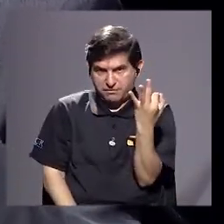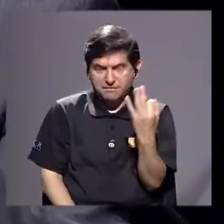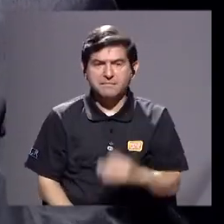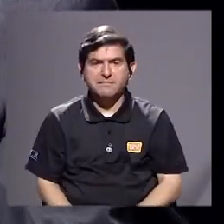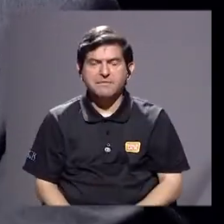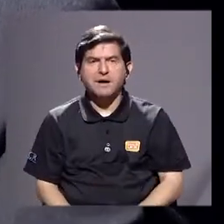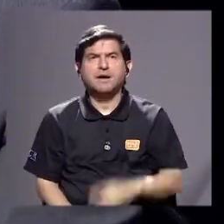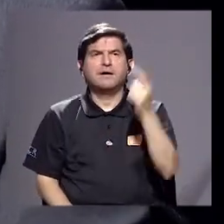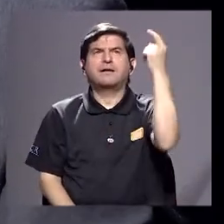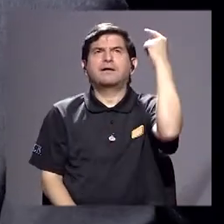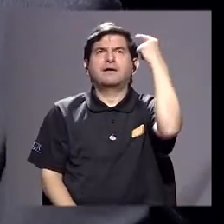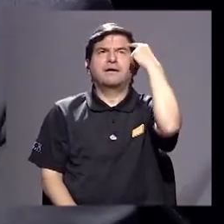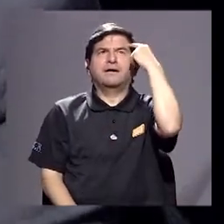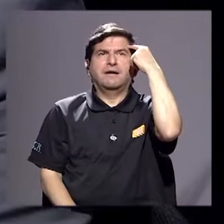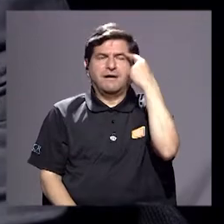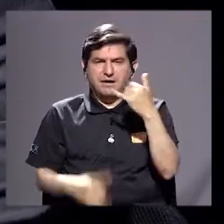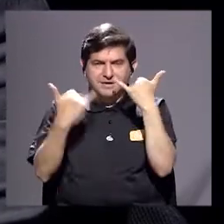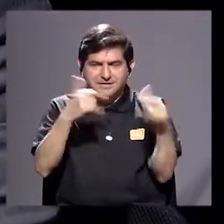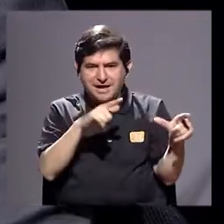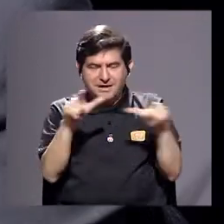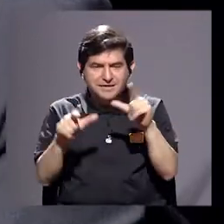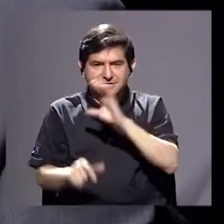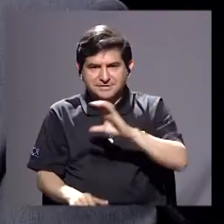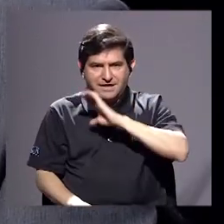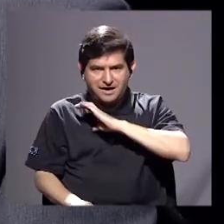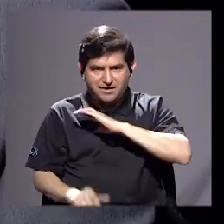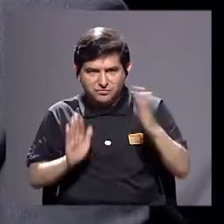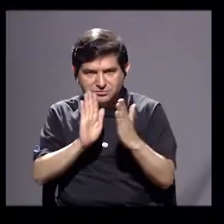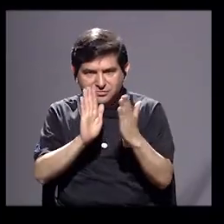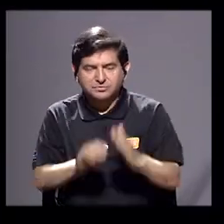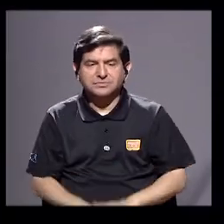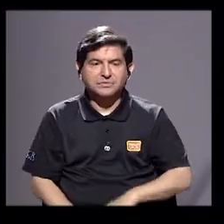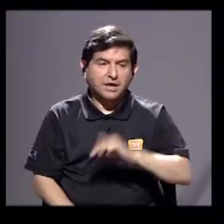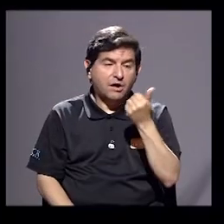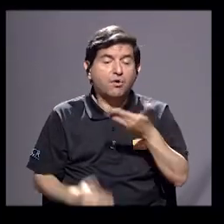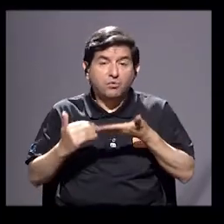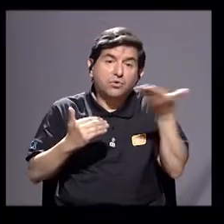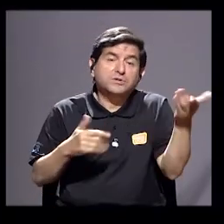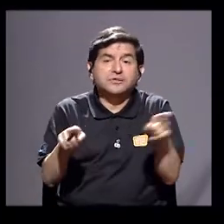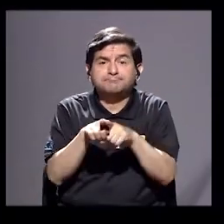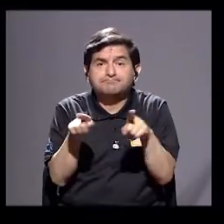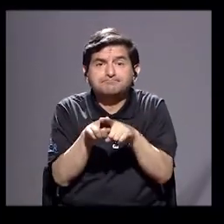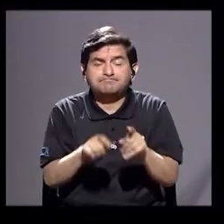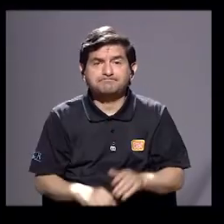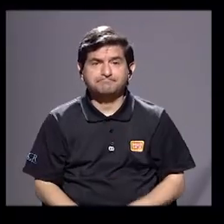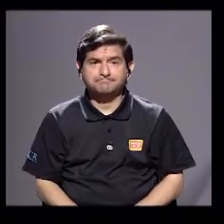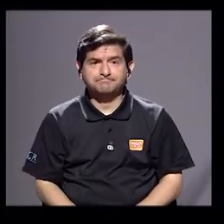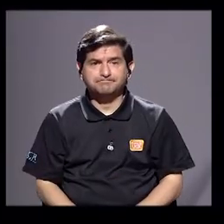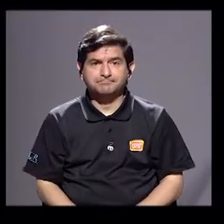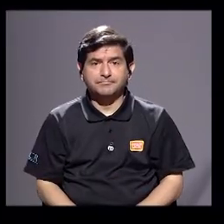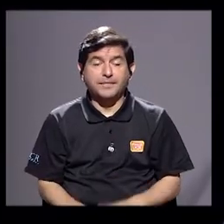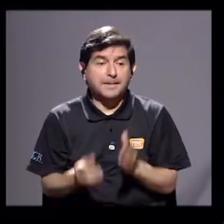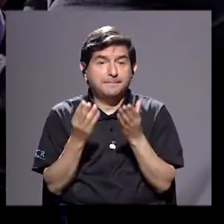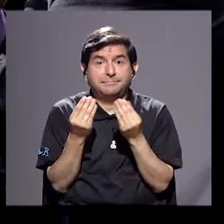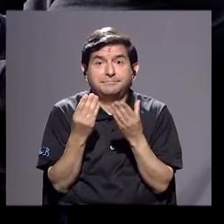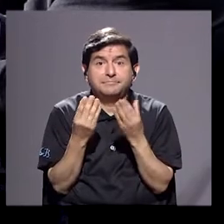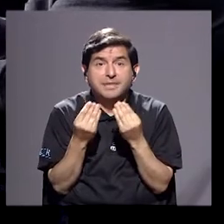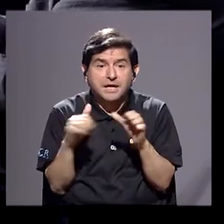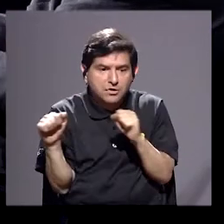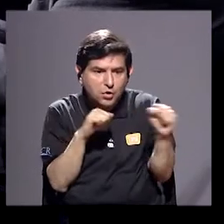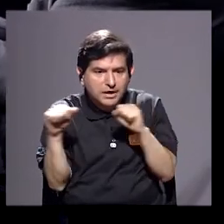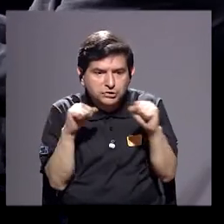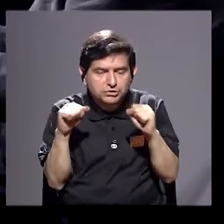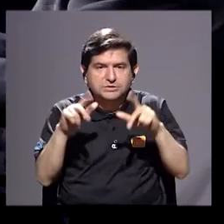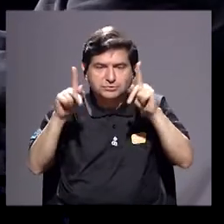nuestra mente se condicione a ese comportamiento existen otros factores para el temor a los